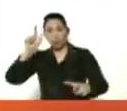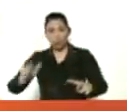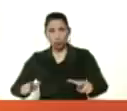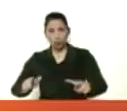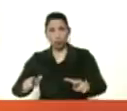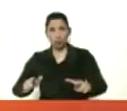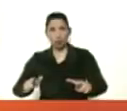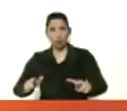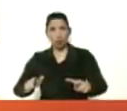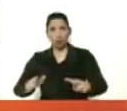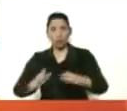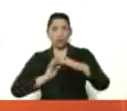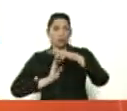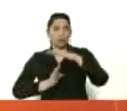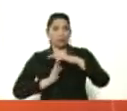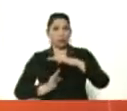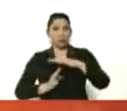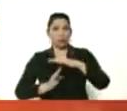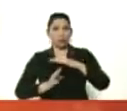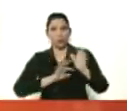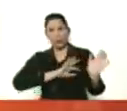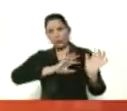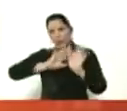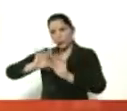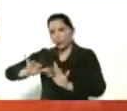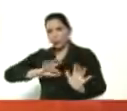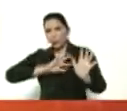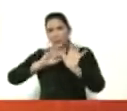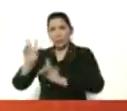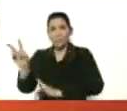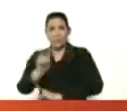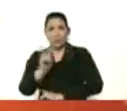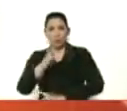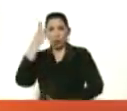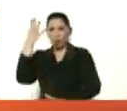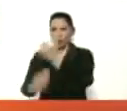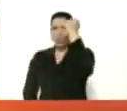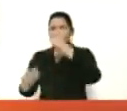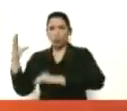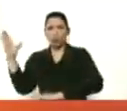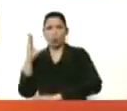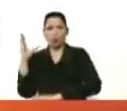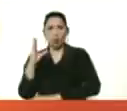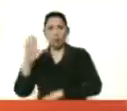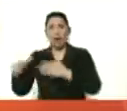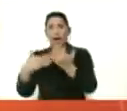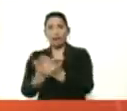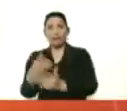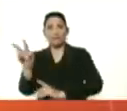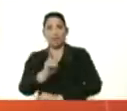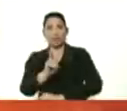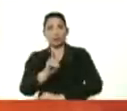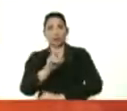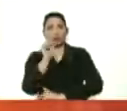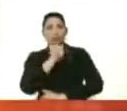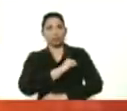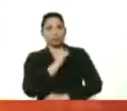esta emigración masiva de venezolanos huyendo de Colombia hacia Venezuela, ¿verdad? Sí, es correcto.